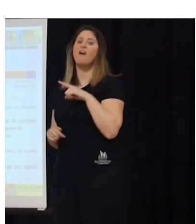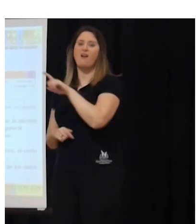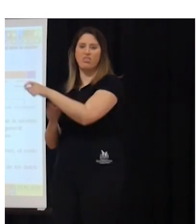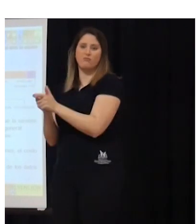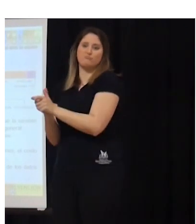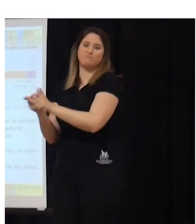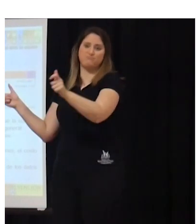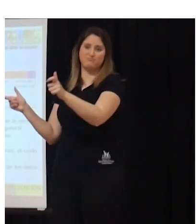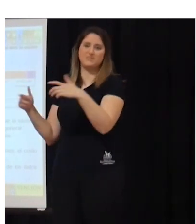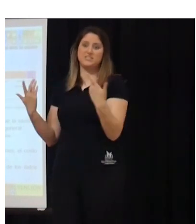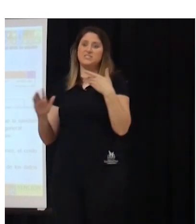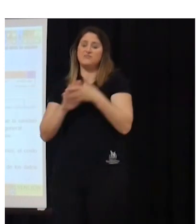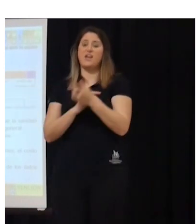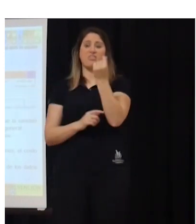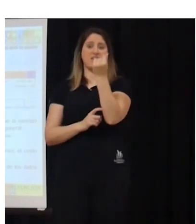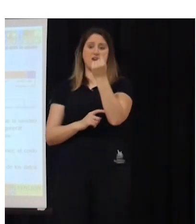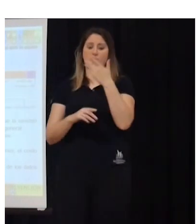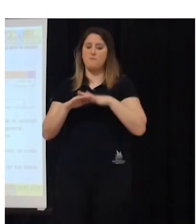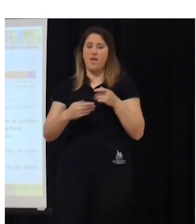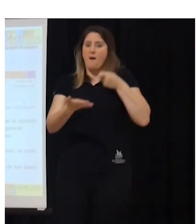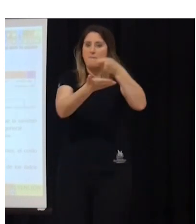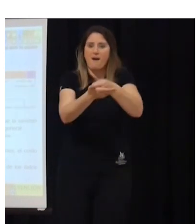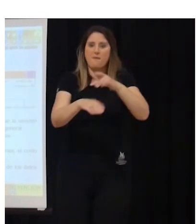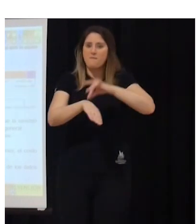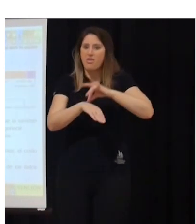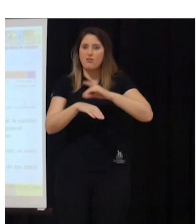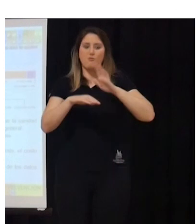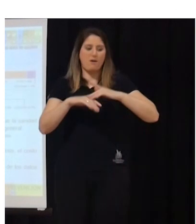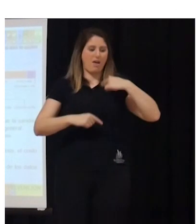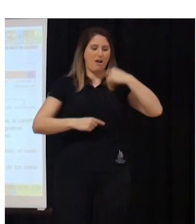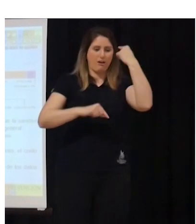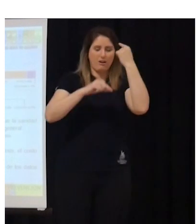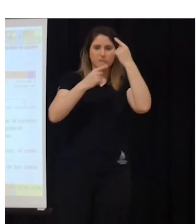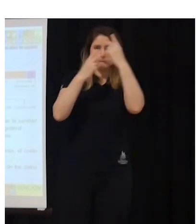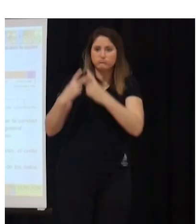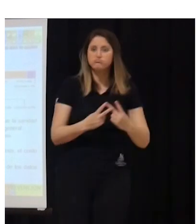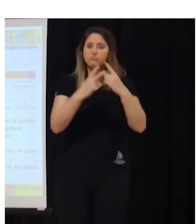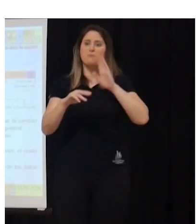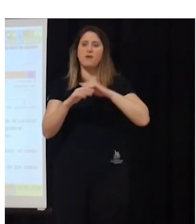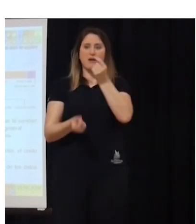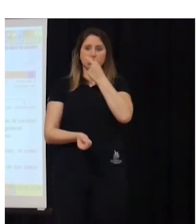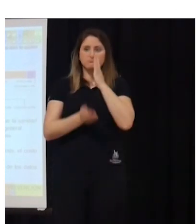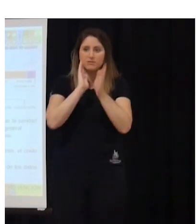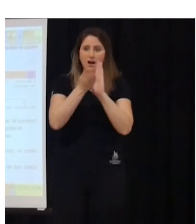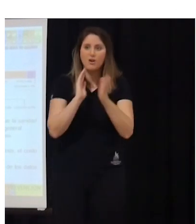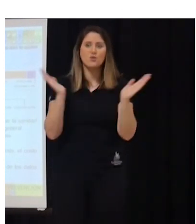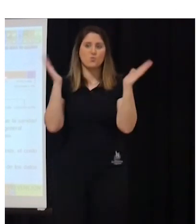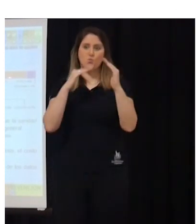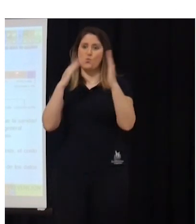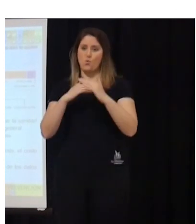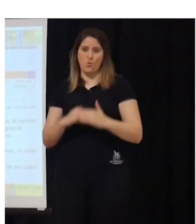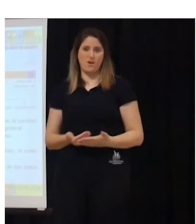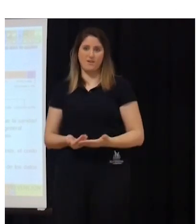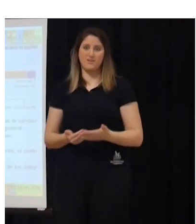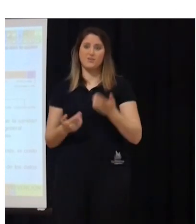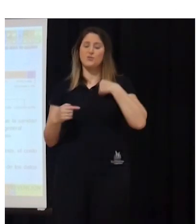medios para asumir el cáncer, que no tienen recursos para sus diagnósticos, para sus tratamientos, Y de hecho, cuando vemos